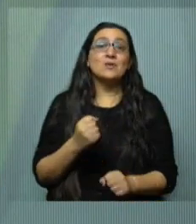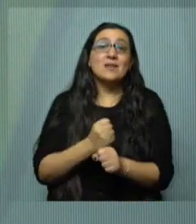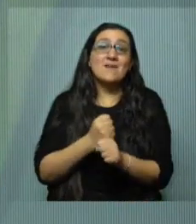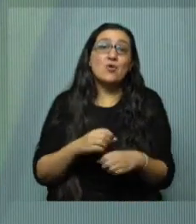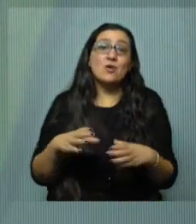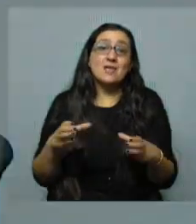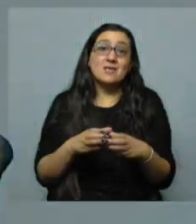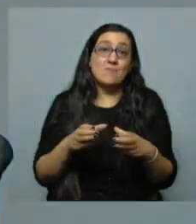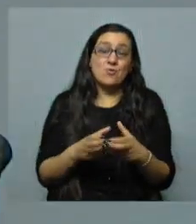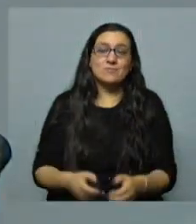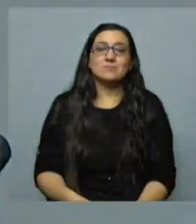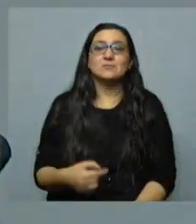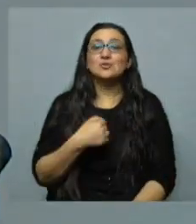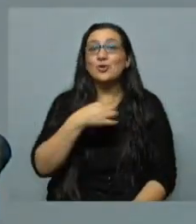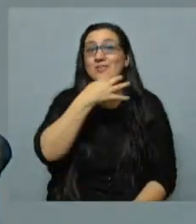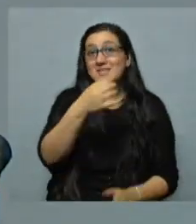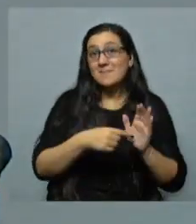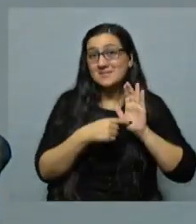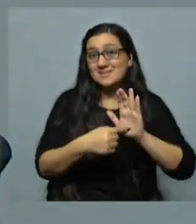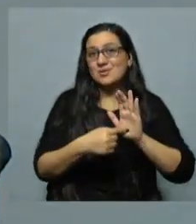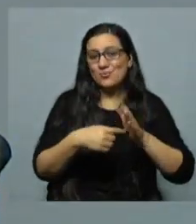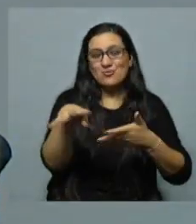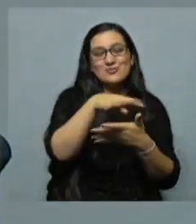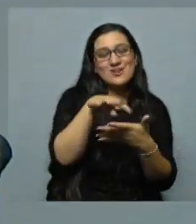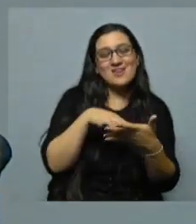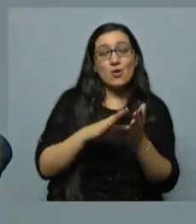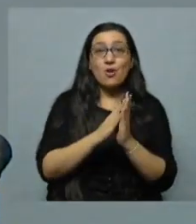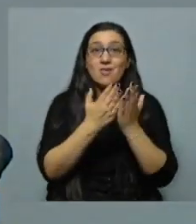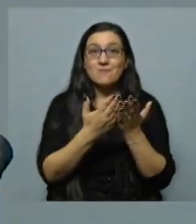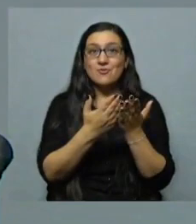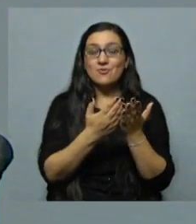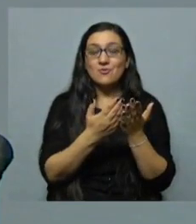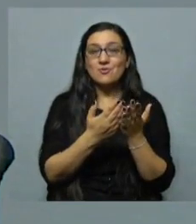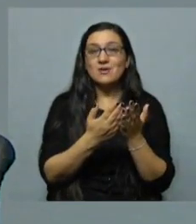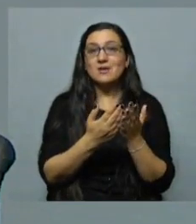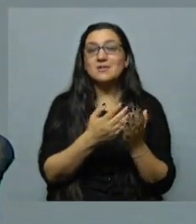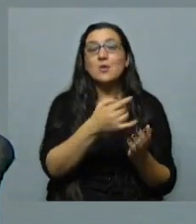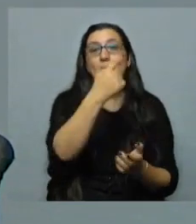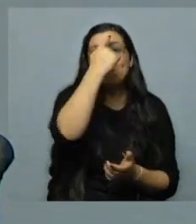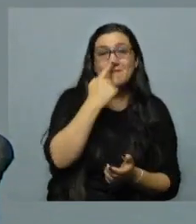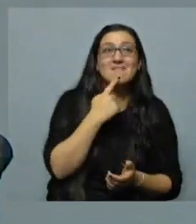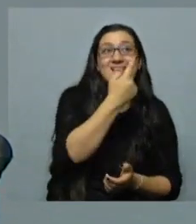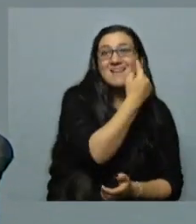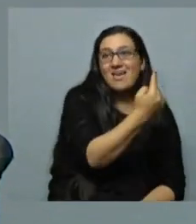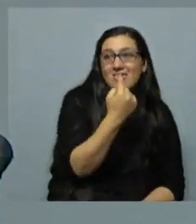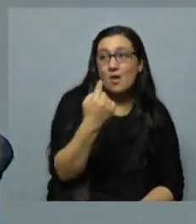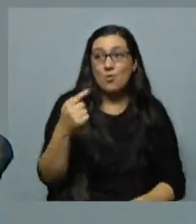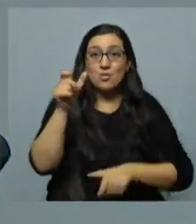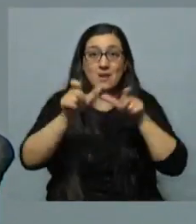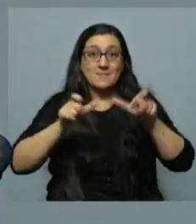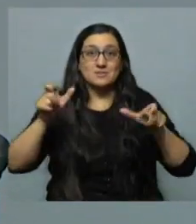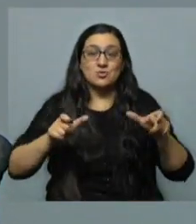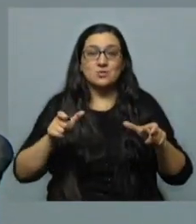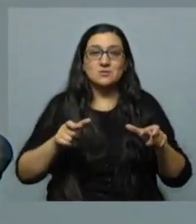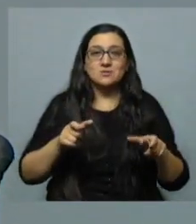pasa. Bueno, yo te lo decía en la presentación, ¿no? Cuando lee este libro que habla, hace un perfil de cada uno de estos protagonistas, ¿tiene la sensación,